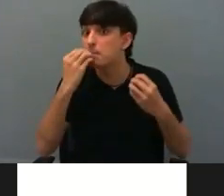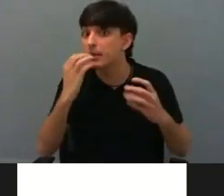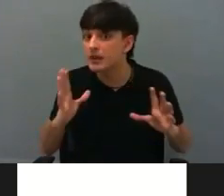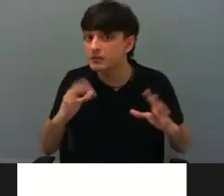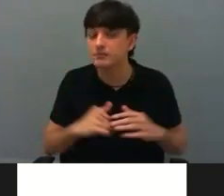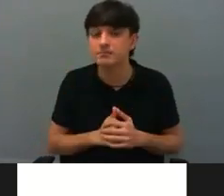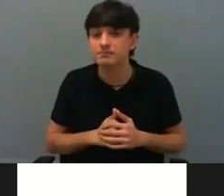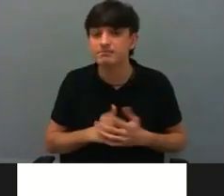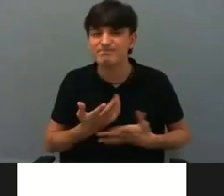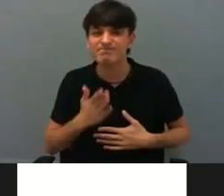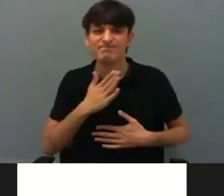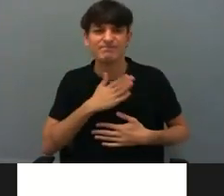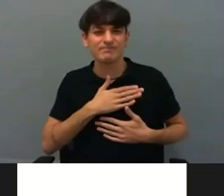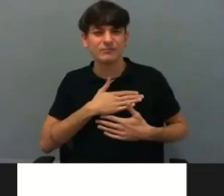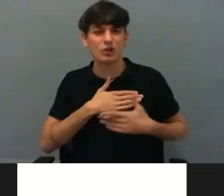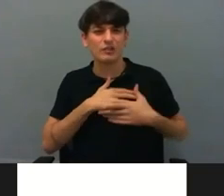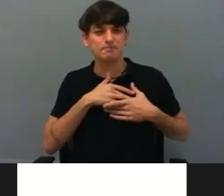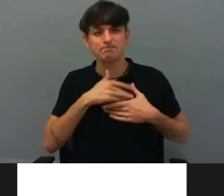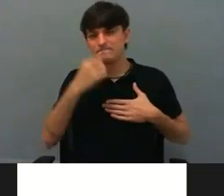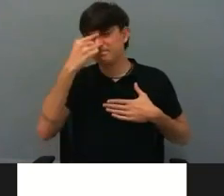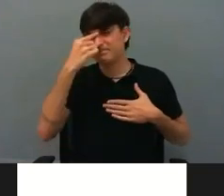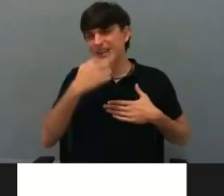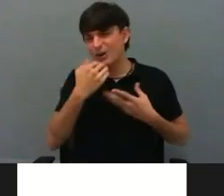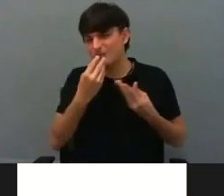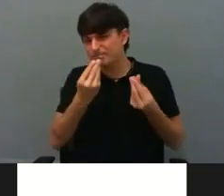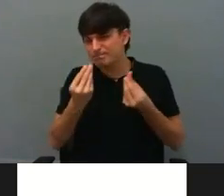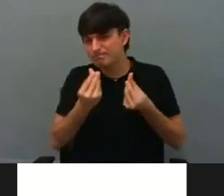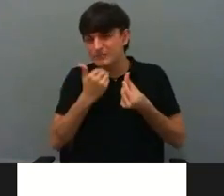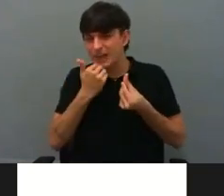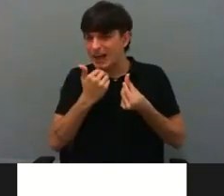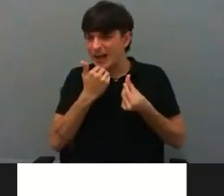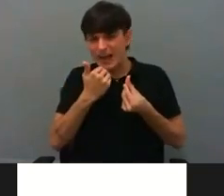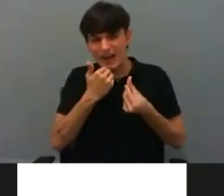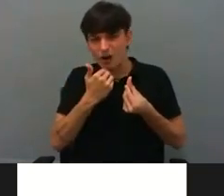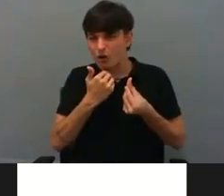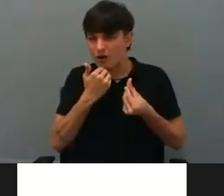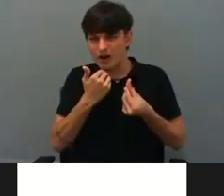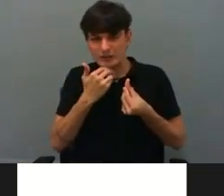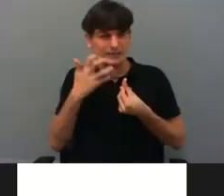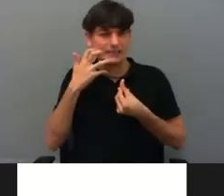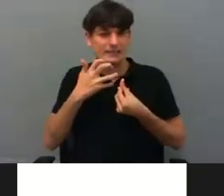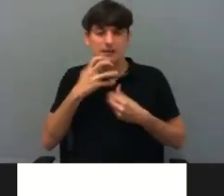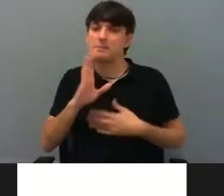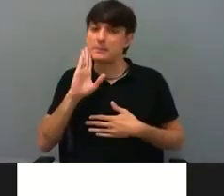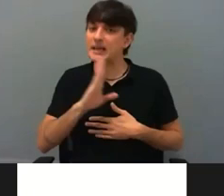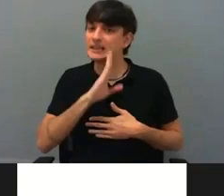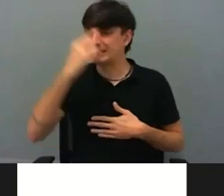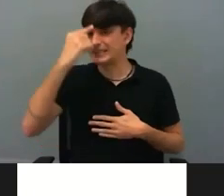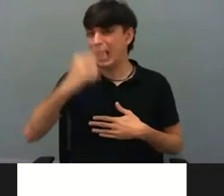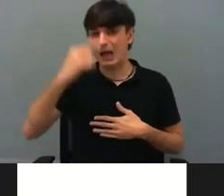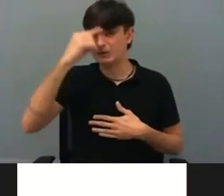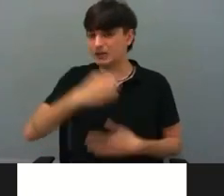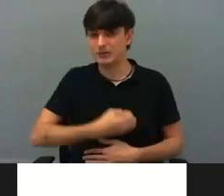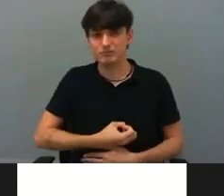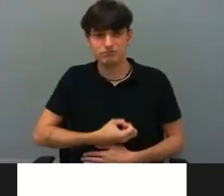en el fondo de mi corazón yo sabía que algo pasaba. Una madre lo sabe, por mucho que te repitas una y mil veces